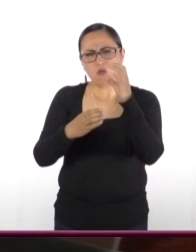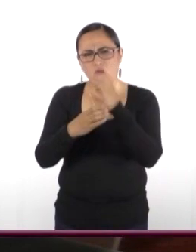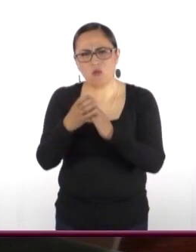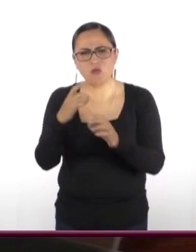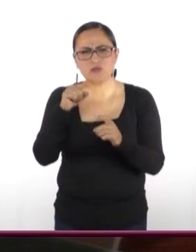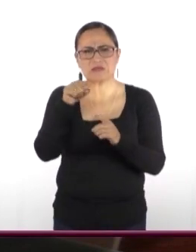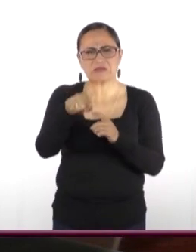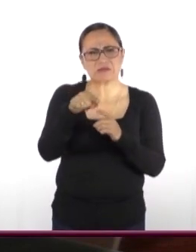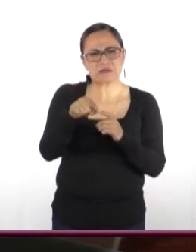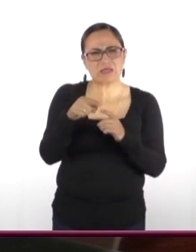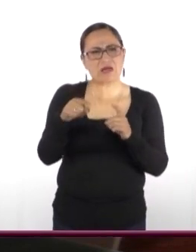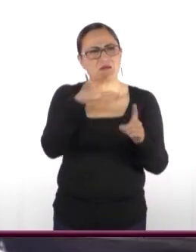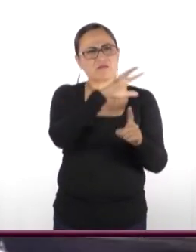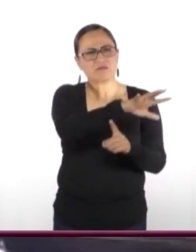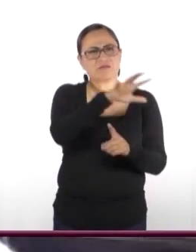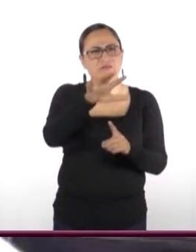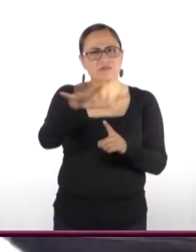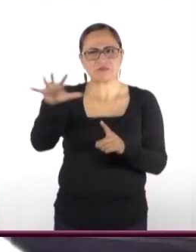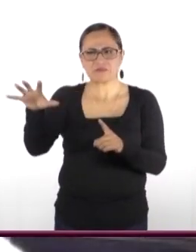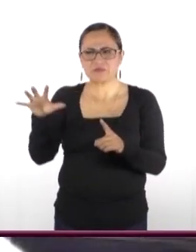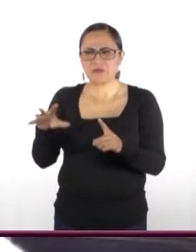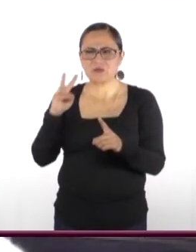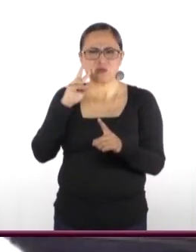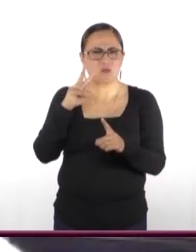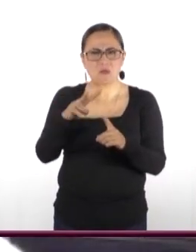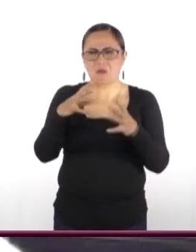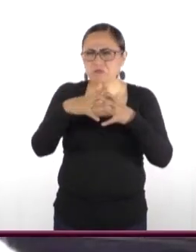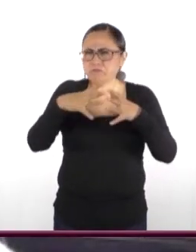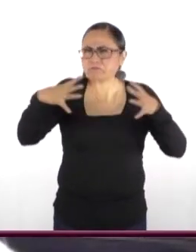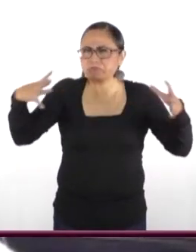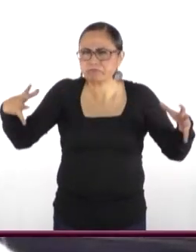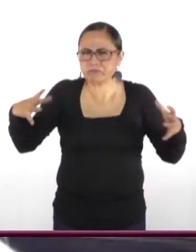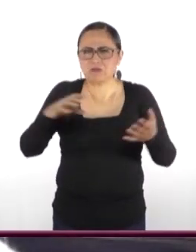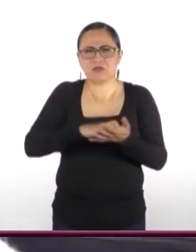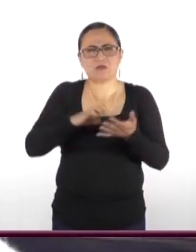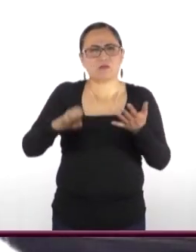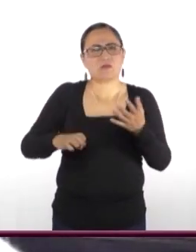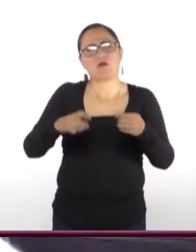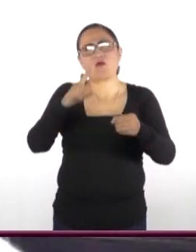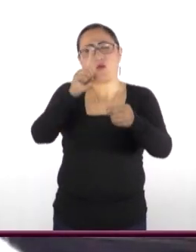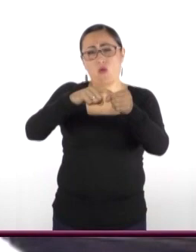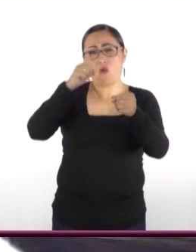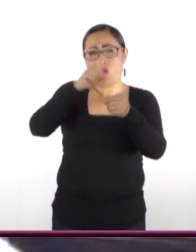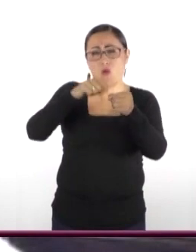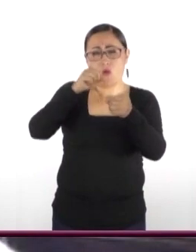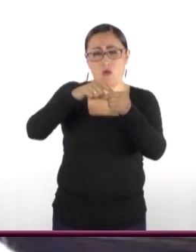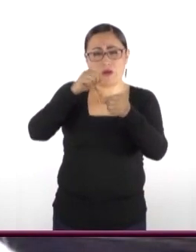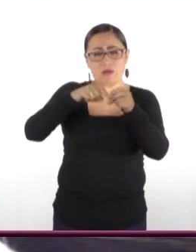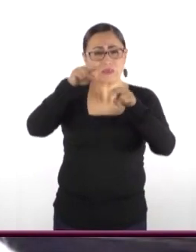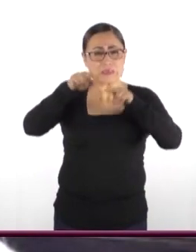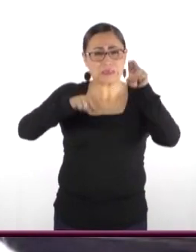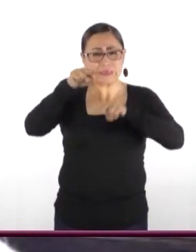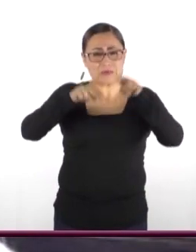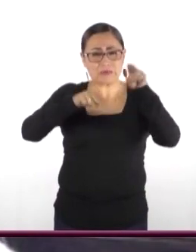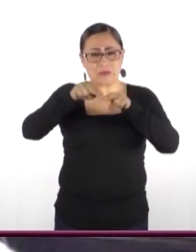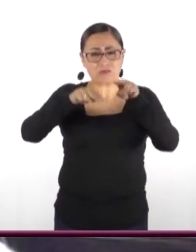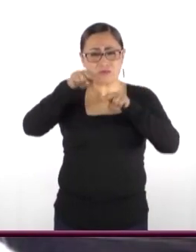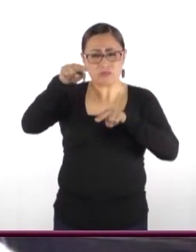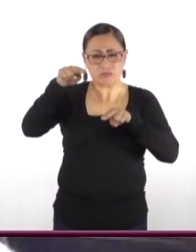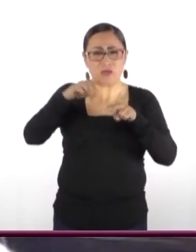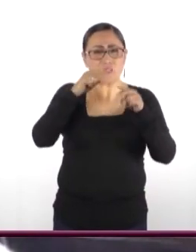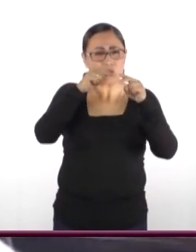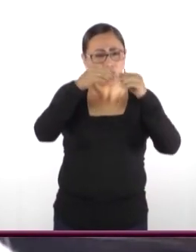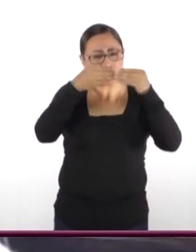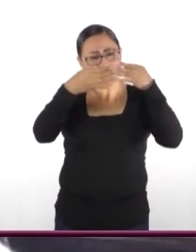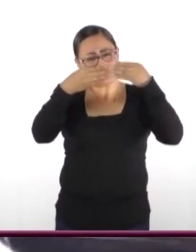que llamamos variedades que capturan la noción de dimensión tan grande como tú quieras. Por ejemplo, la escala de colores, tú podrías